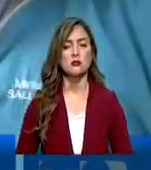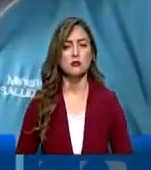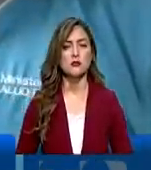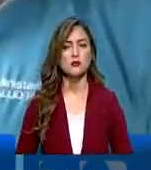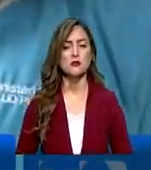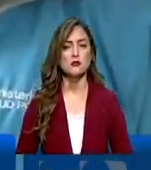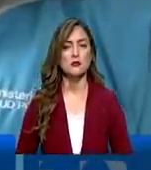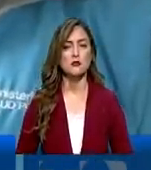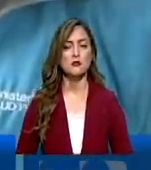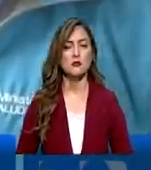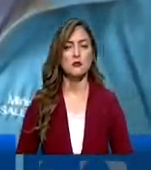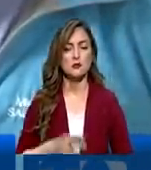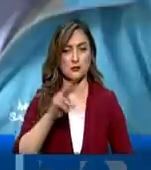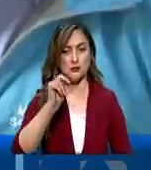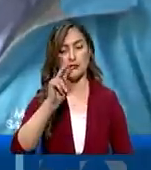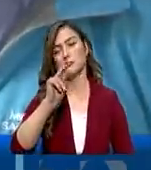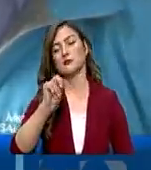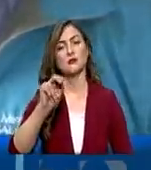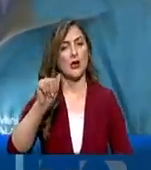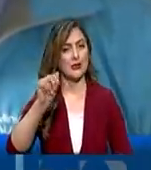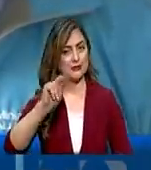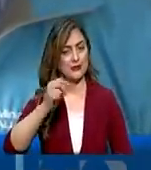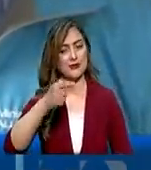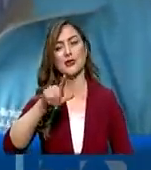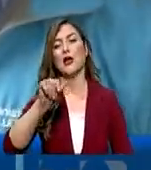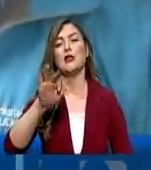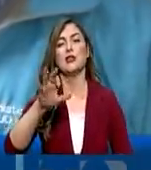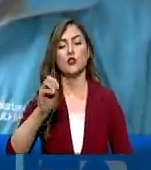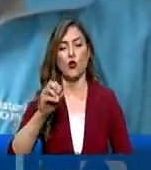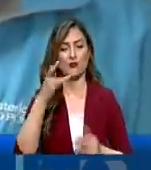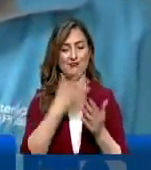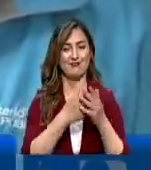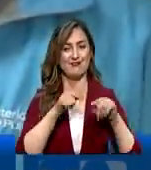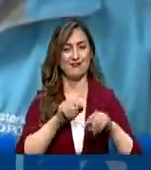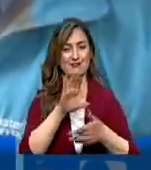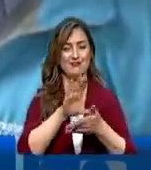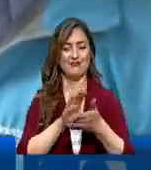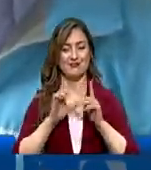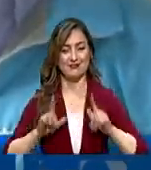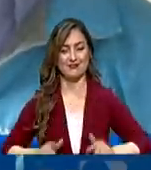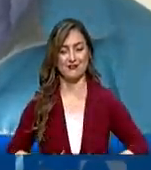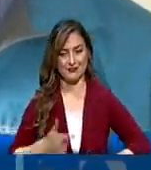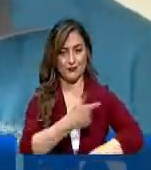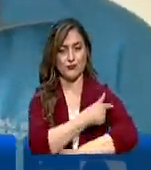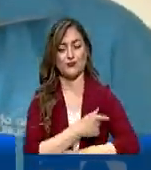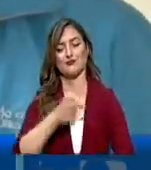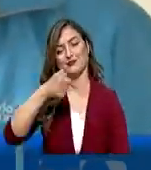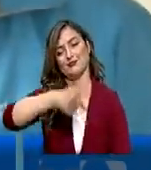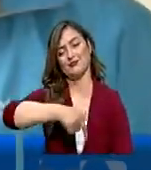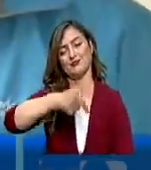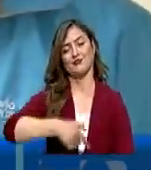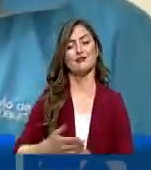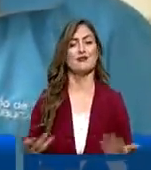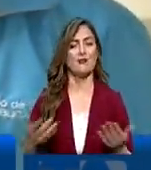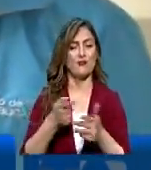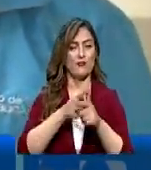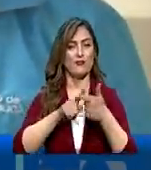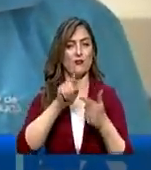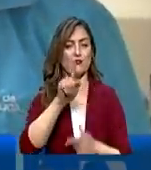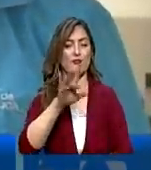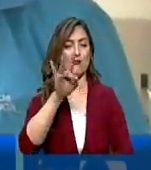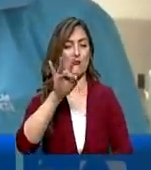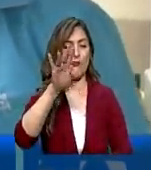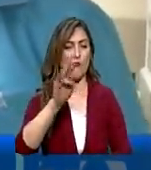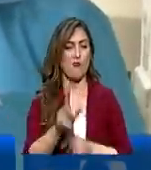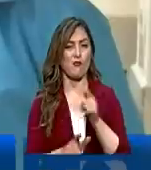habilitados desde Nanegalito hasta aquí las casas, los centros de salud para vacunación. Ejemplo, aquí en Las Casas hemos tenido un promedio de